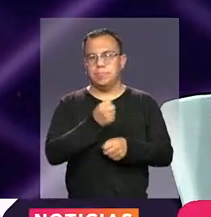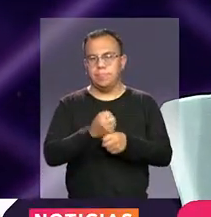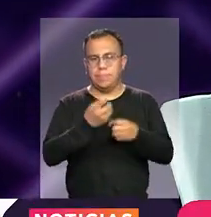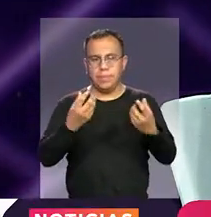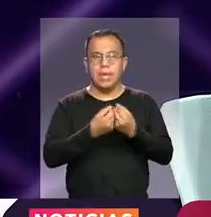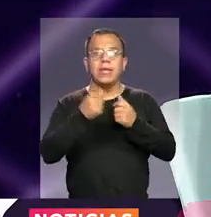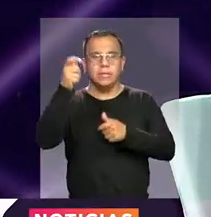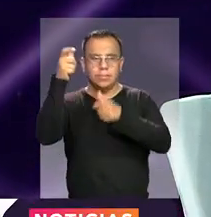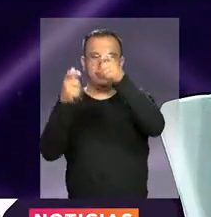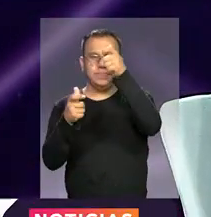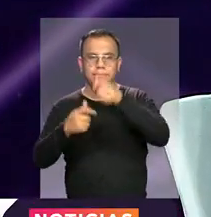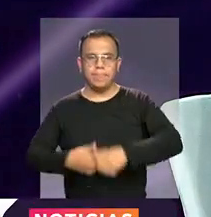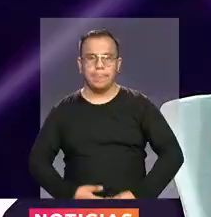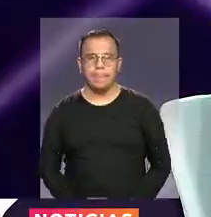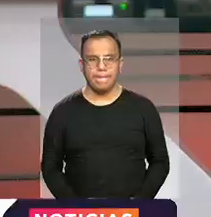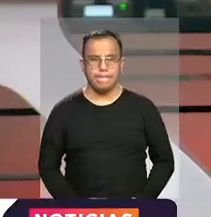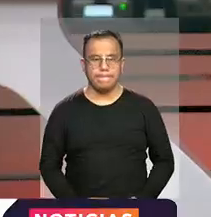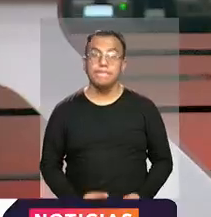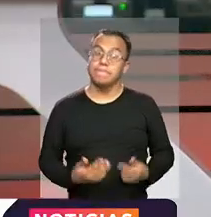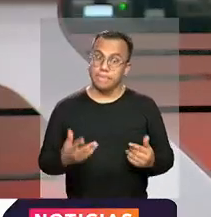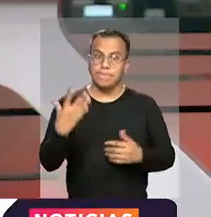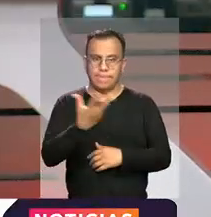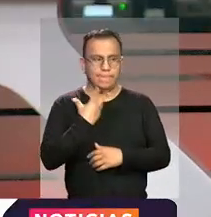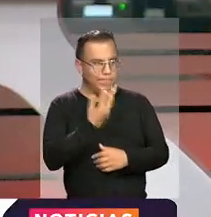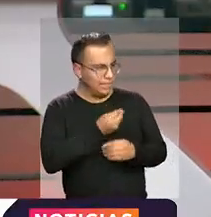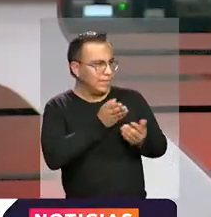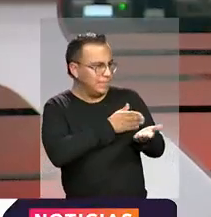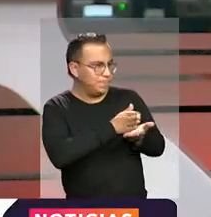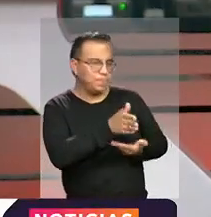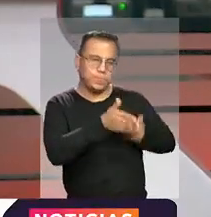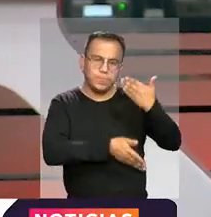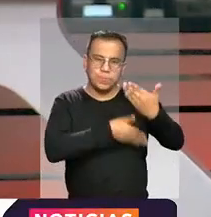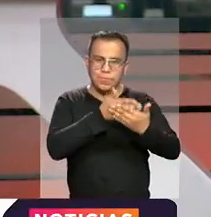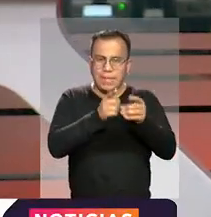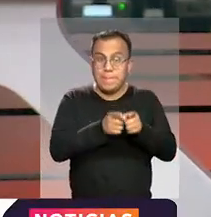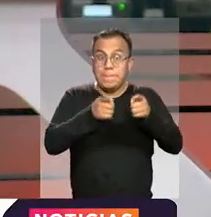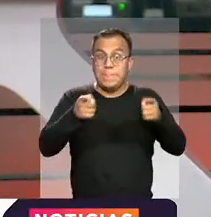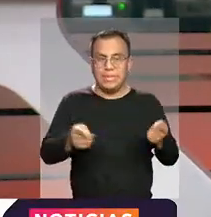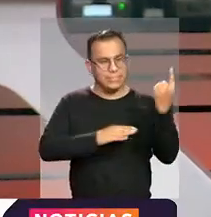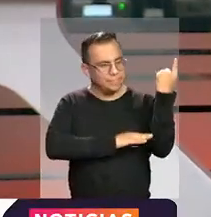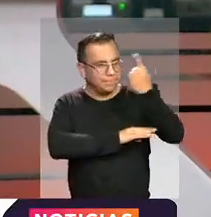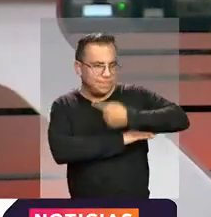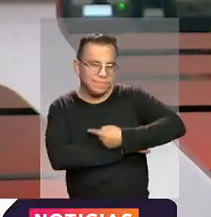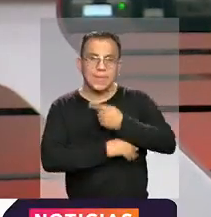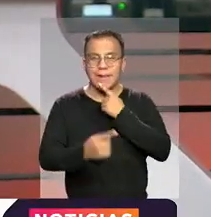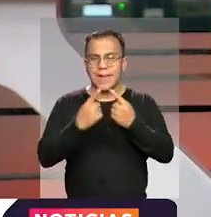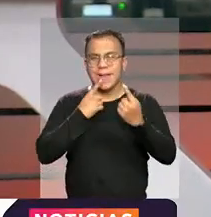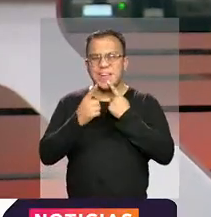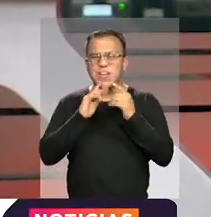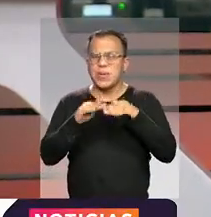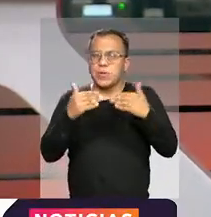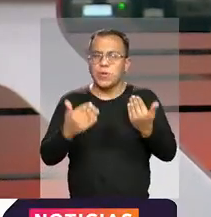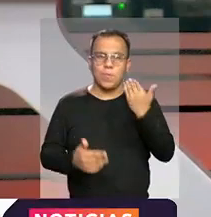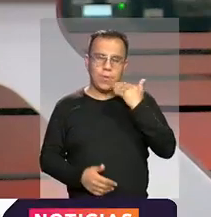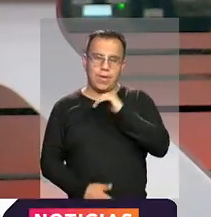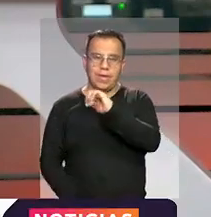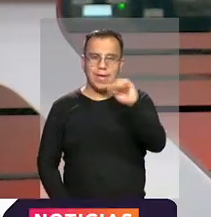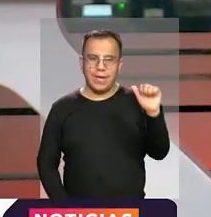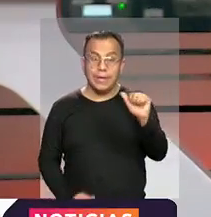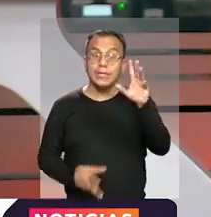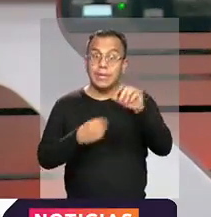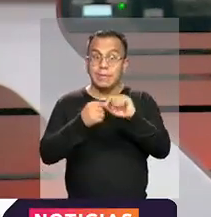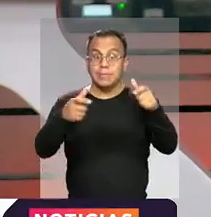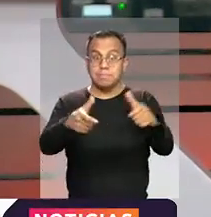de representantes- bueno nosotros seguiremos más adelante analizando más de esta jornada electoral hablaremos también de cómo les fue a las mujeres y a las